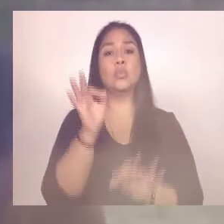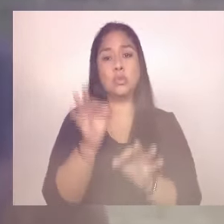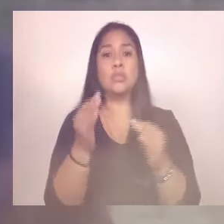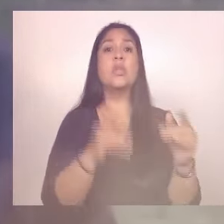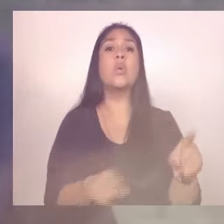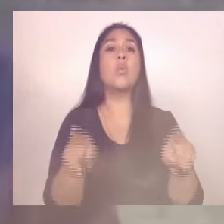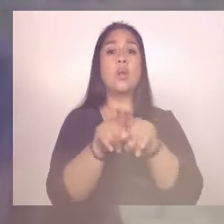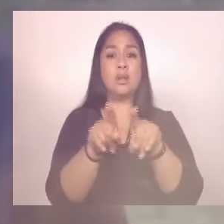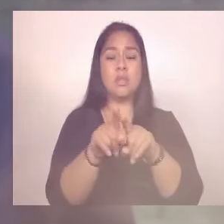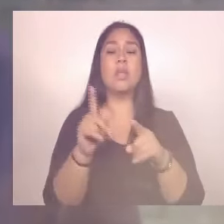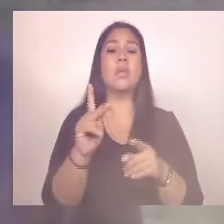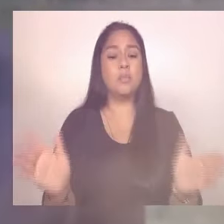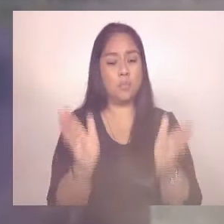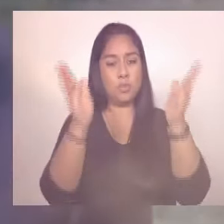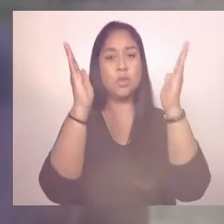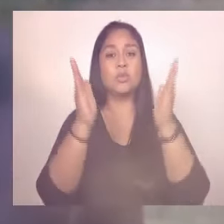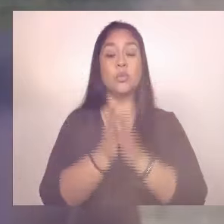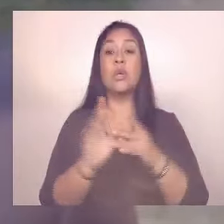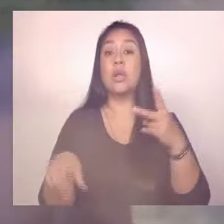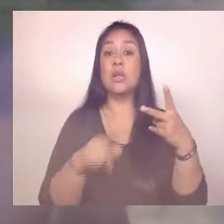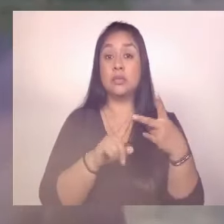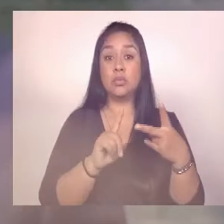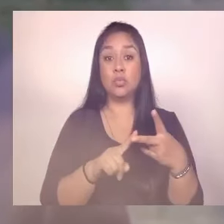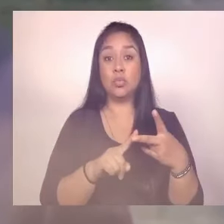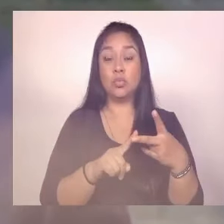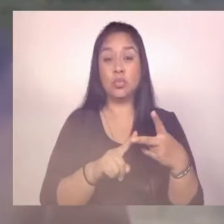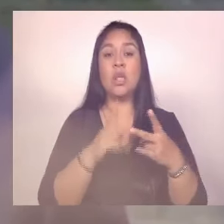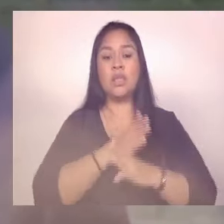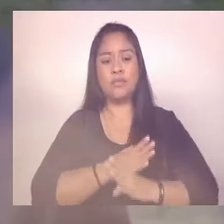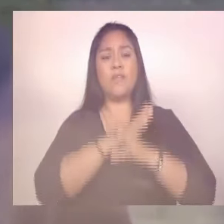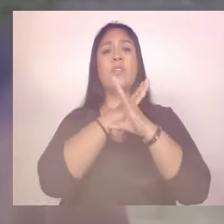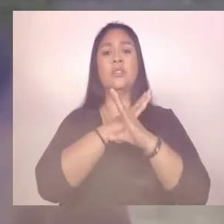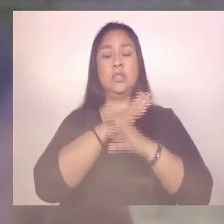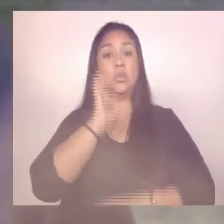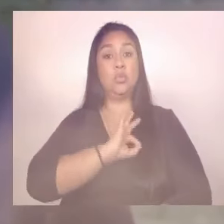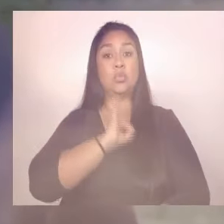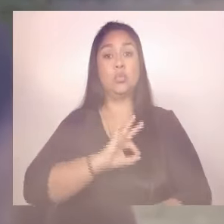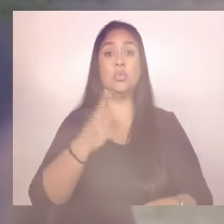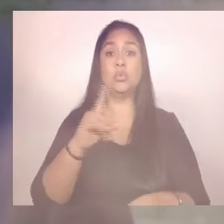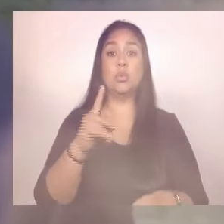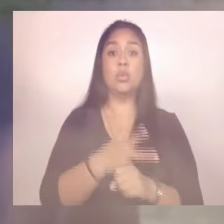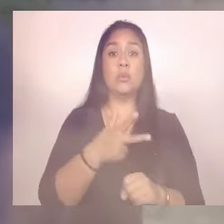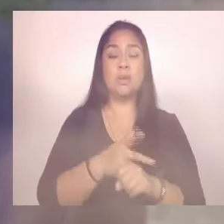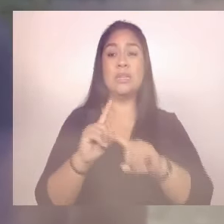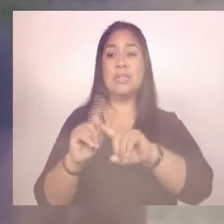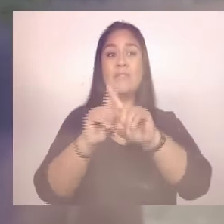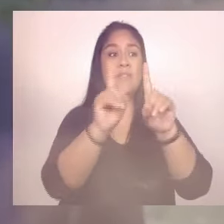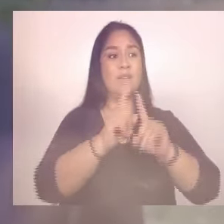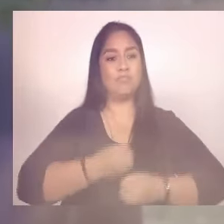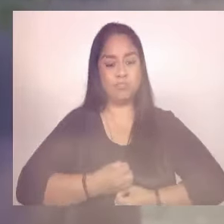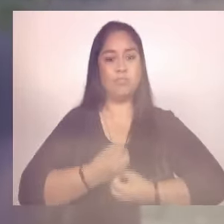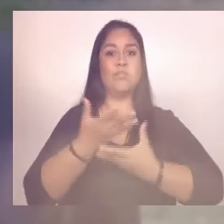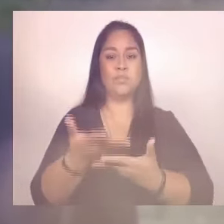de igualdad y de progreso. La segunda, la defensa que la sociedad de Guatemala en sus